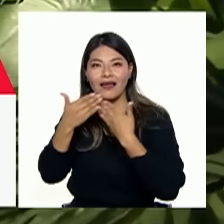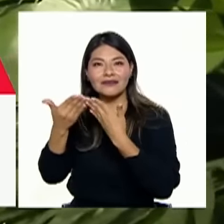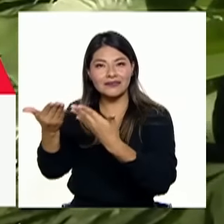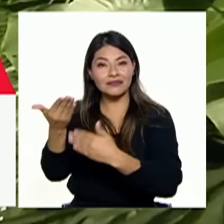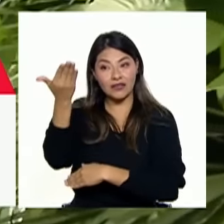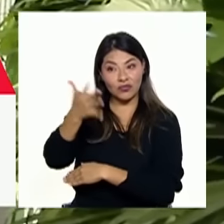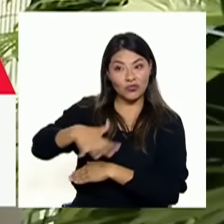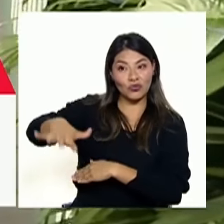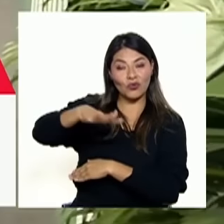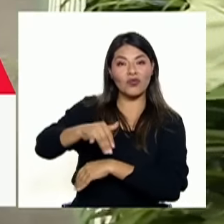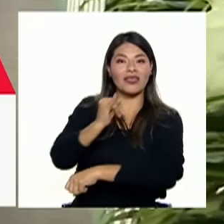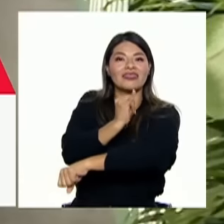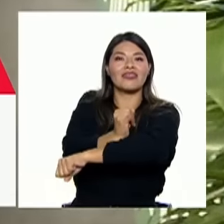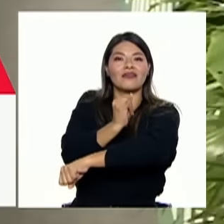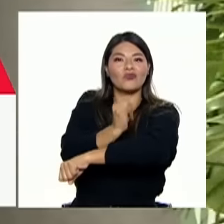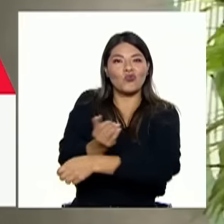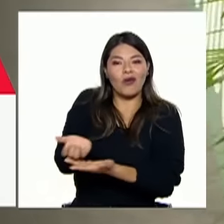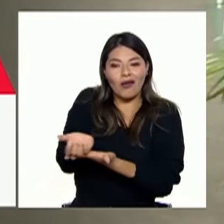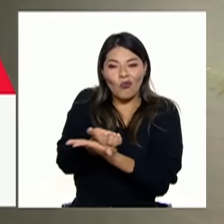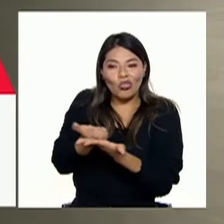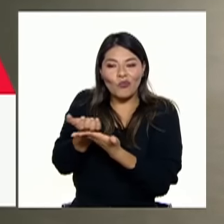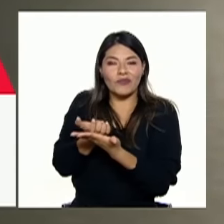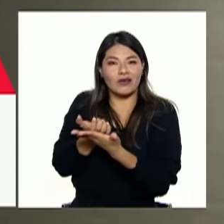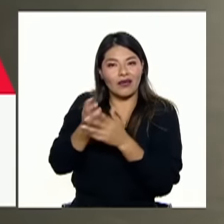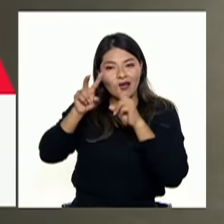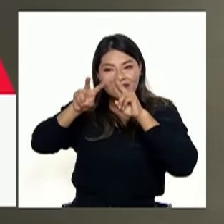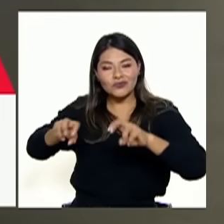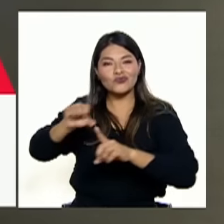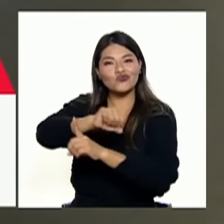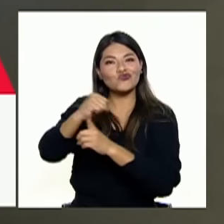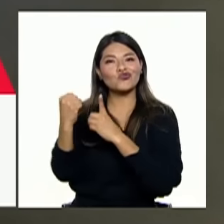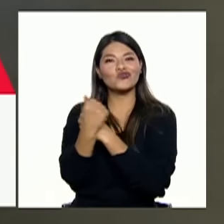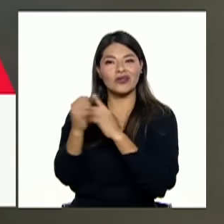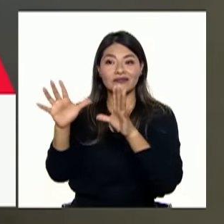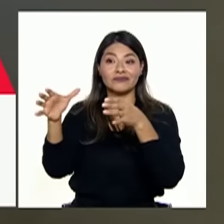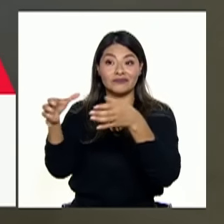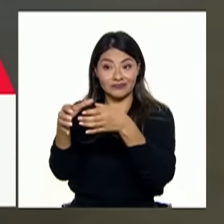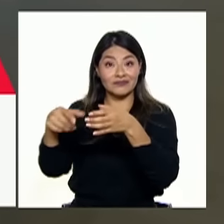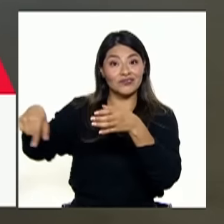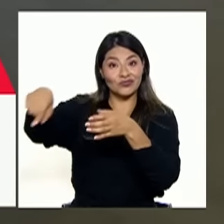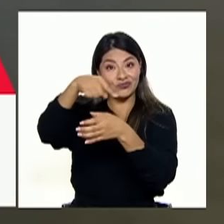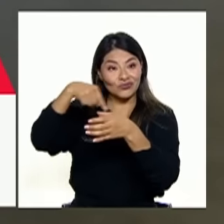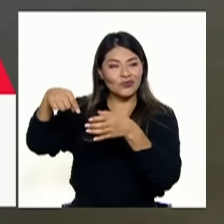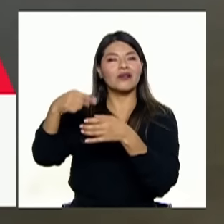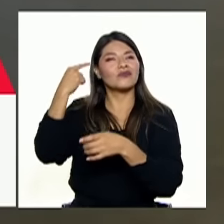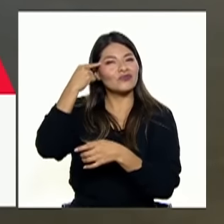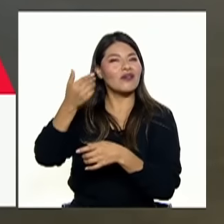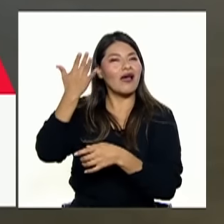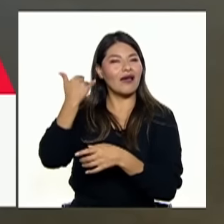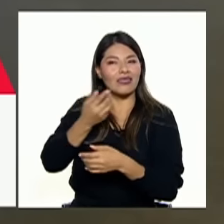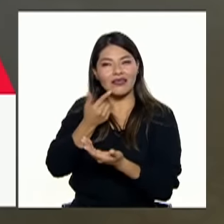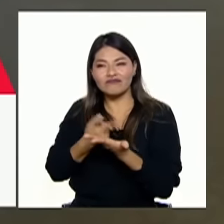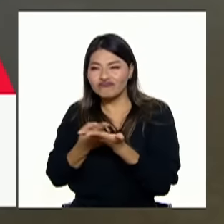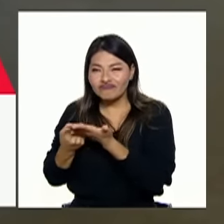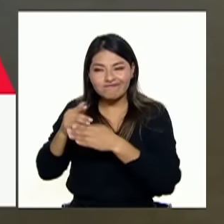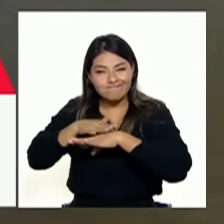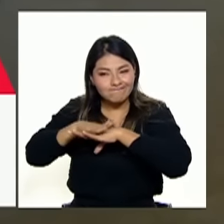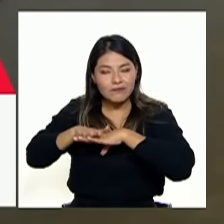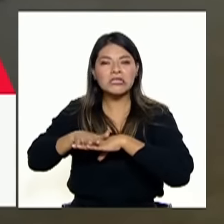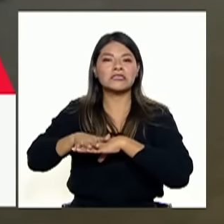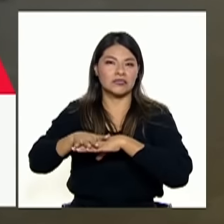al Instituto de Estudios Económicos y Sociales, con quienes desarrollamos 3 propuestas.